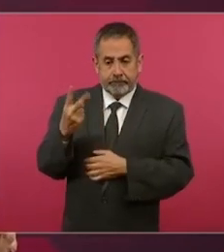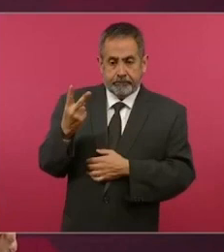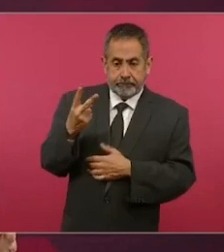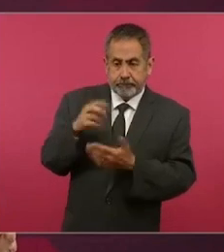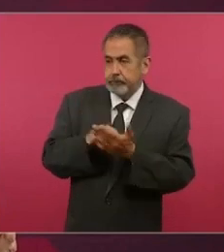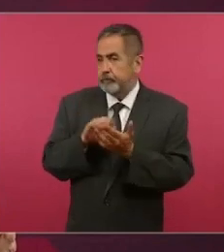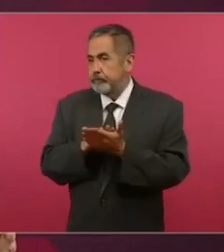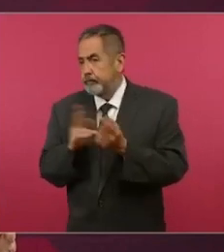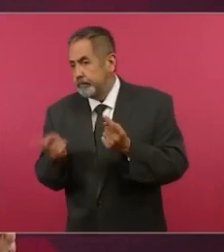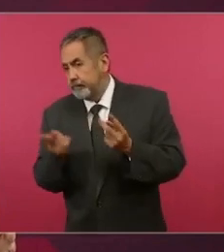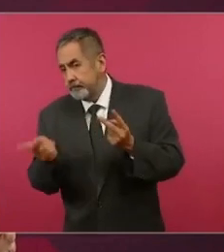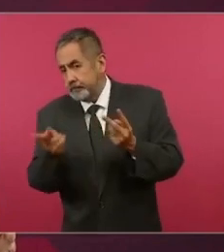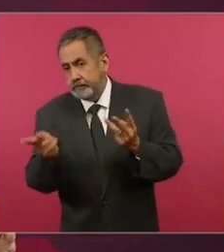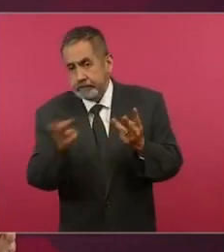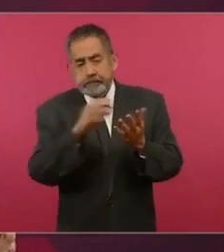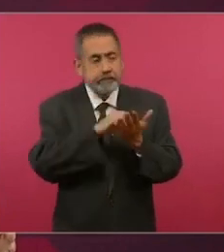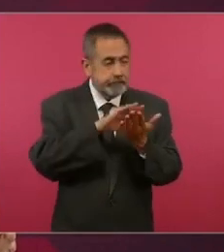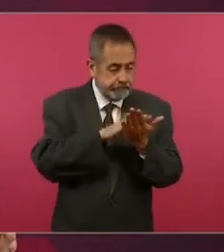que ya